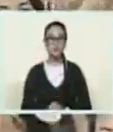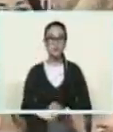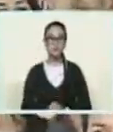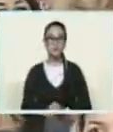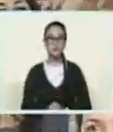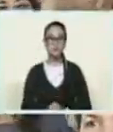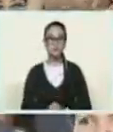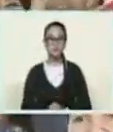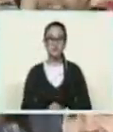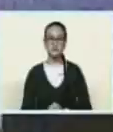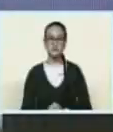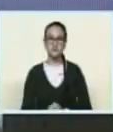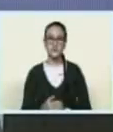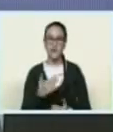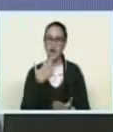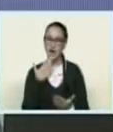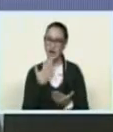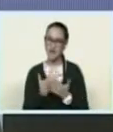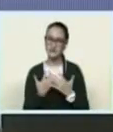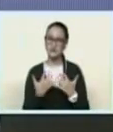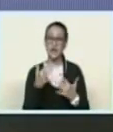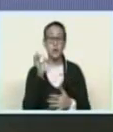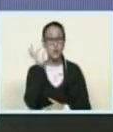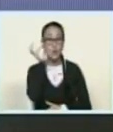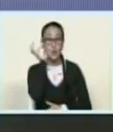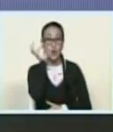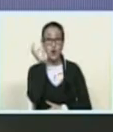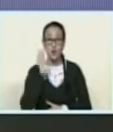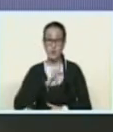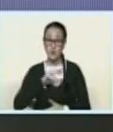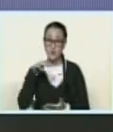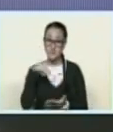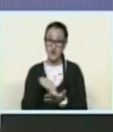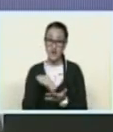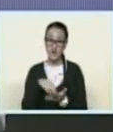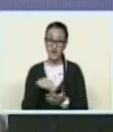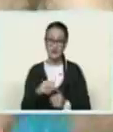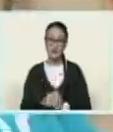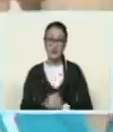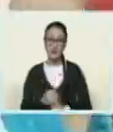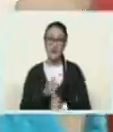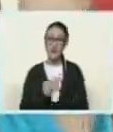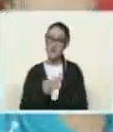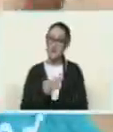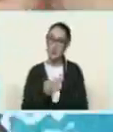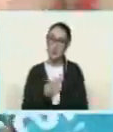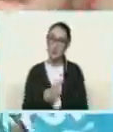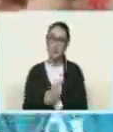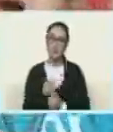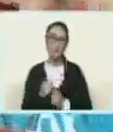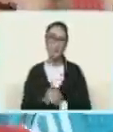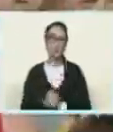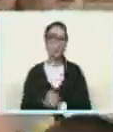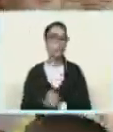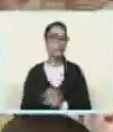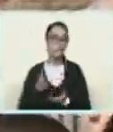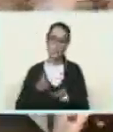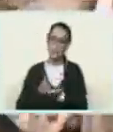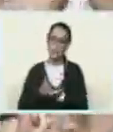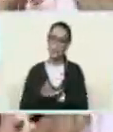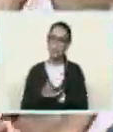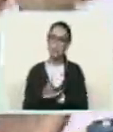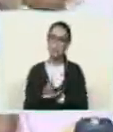Quiero agradecer especialmente a las mujeres de Miranda por el amor, por la pasión, por la